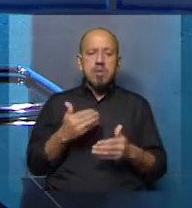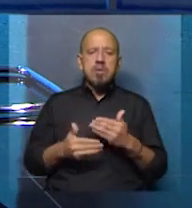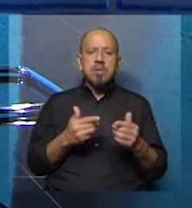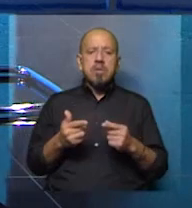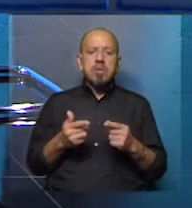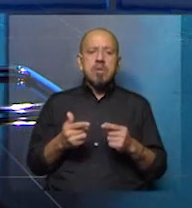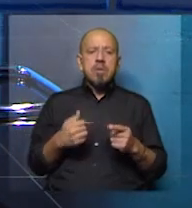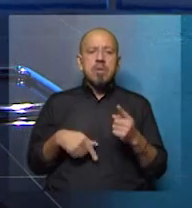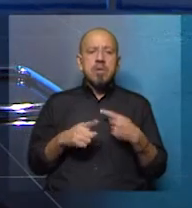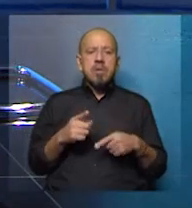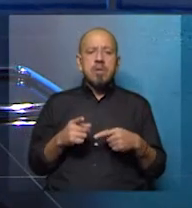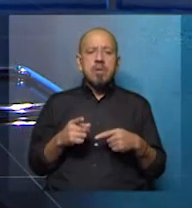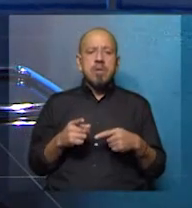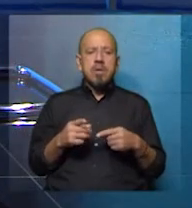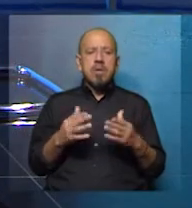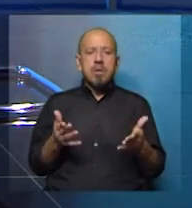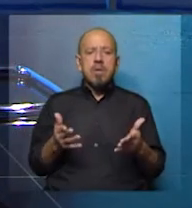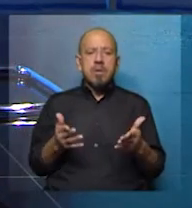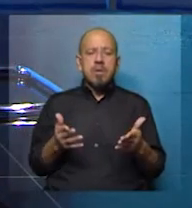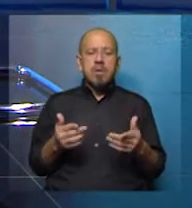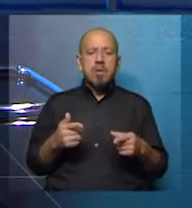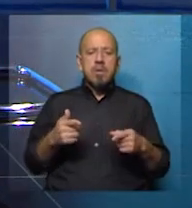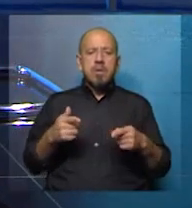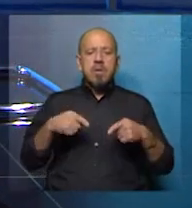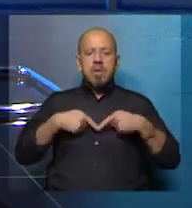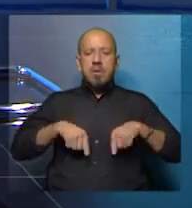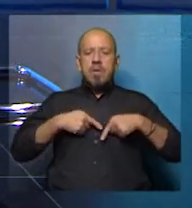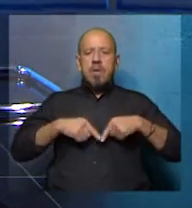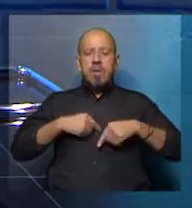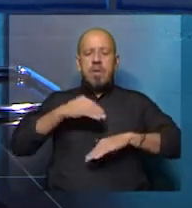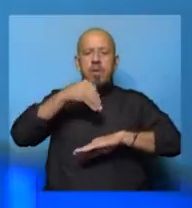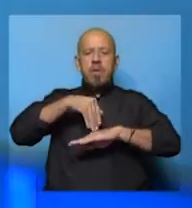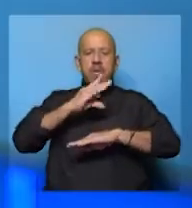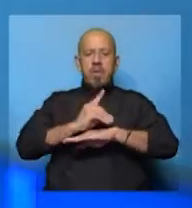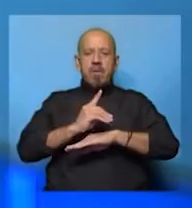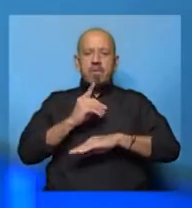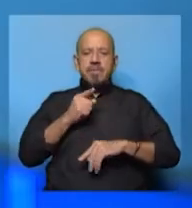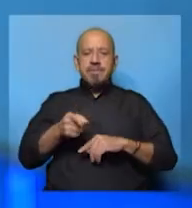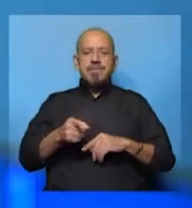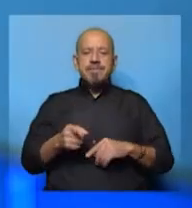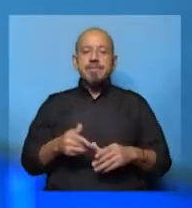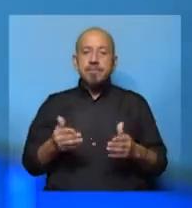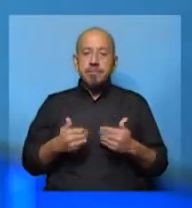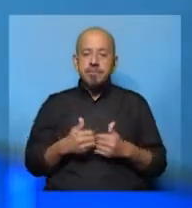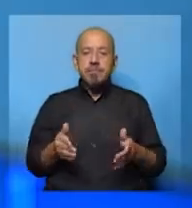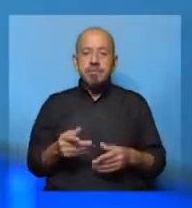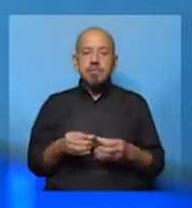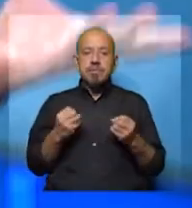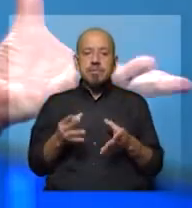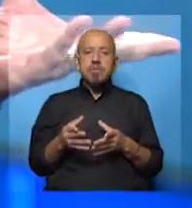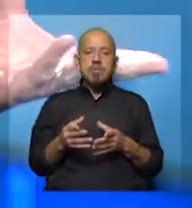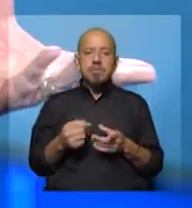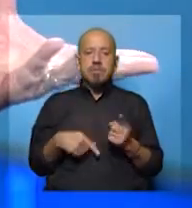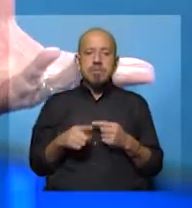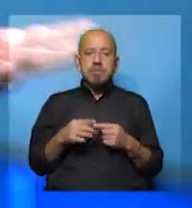del que la intendencia y el municipio de Ah fueron partícipes desde el inicio porque eso es cuando se